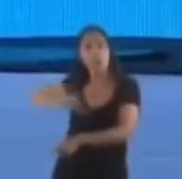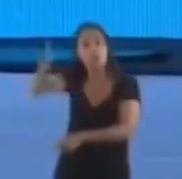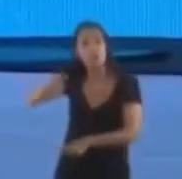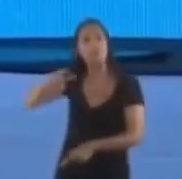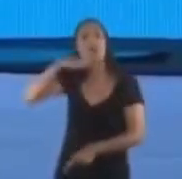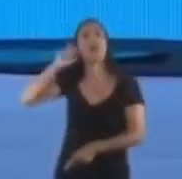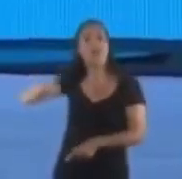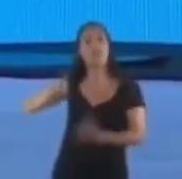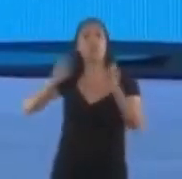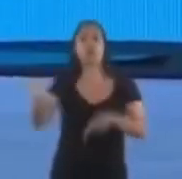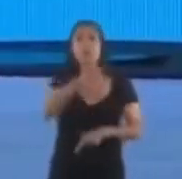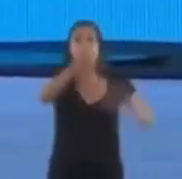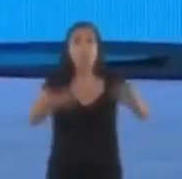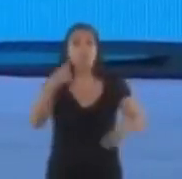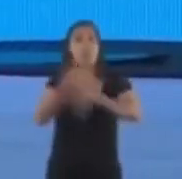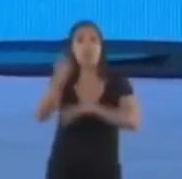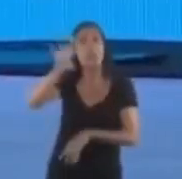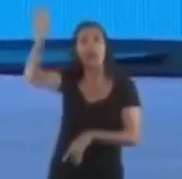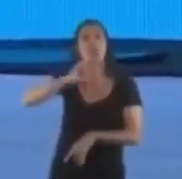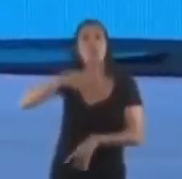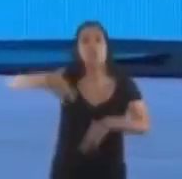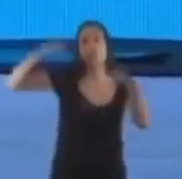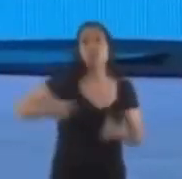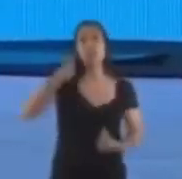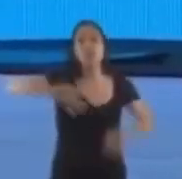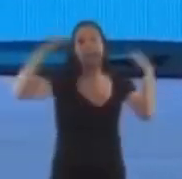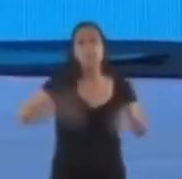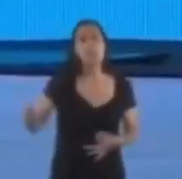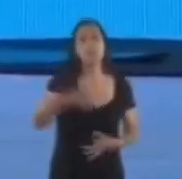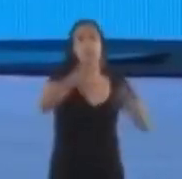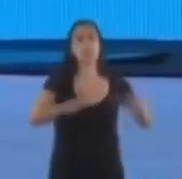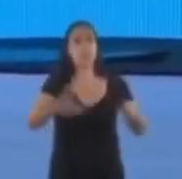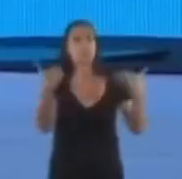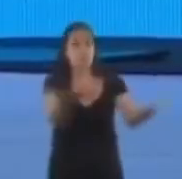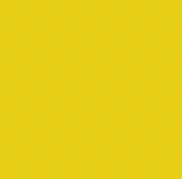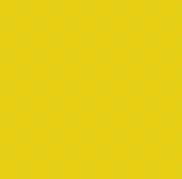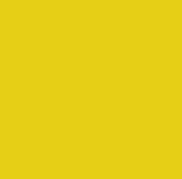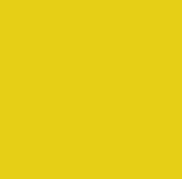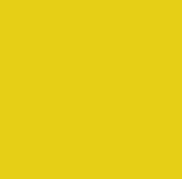tucumanos sigan teniendo la dignidad que los tucumanos y las tucumanas merecen.